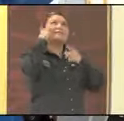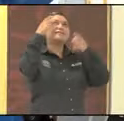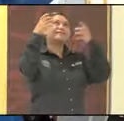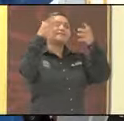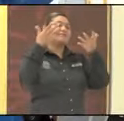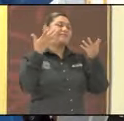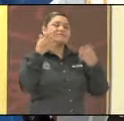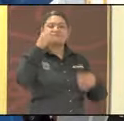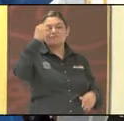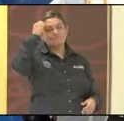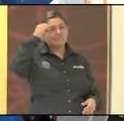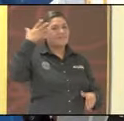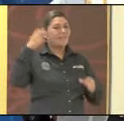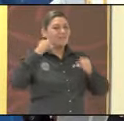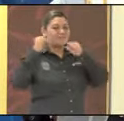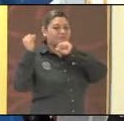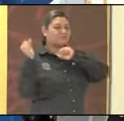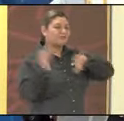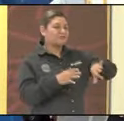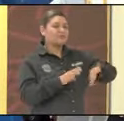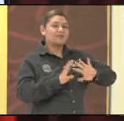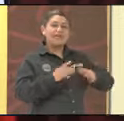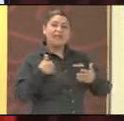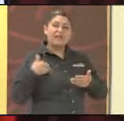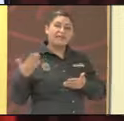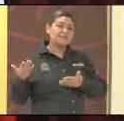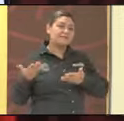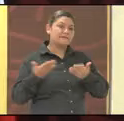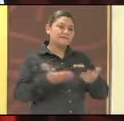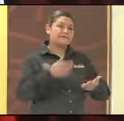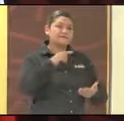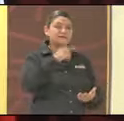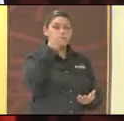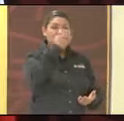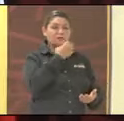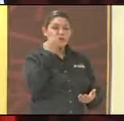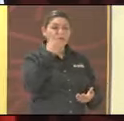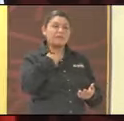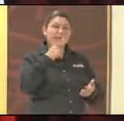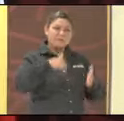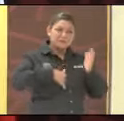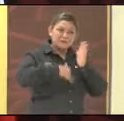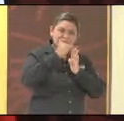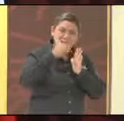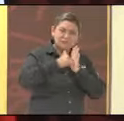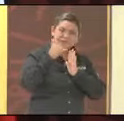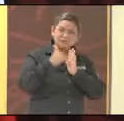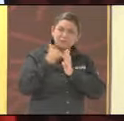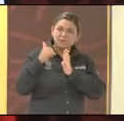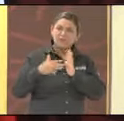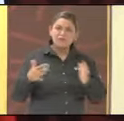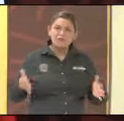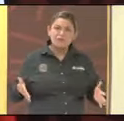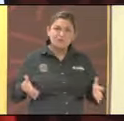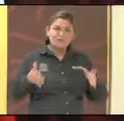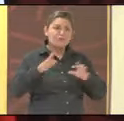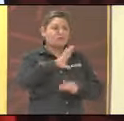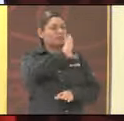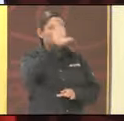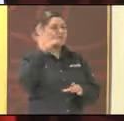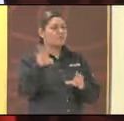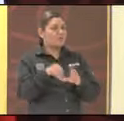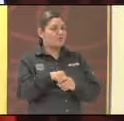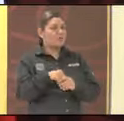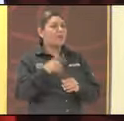abandono. Total que ya llegamos a esta escuela y la vamos a restaurar completa. Vamos a pasar ese antes y